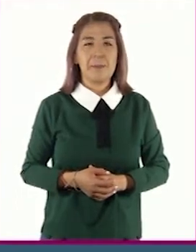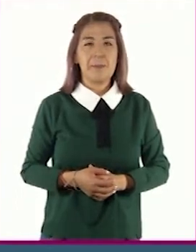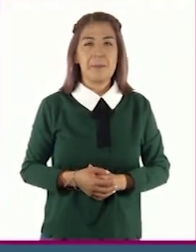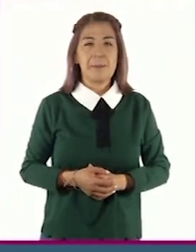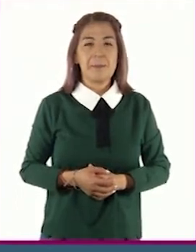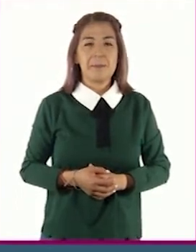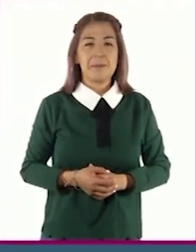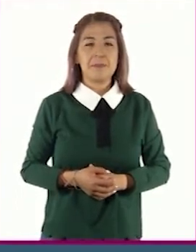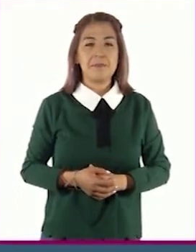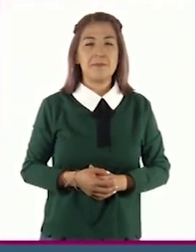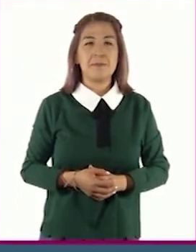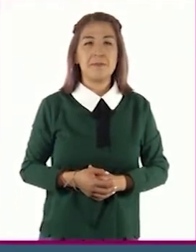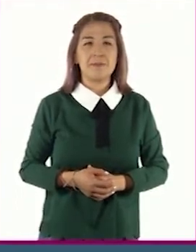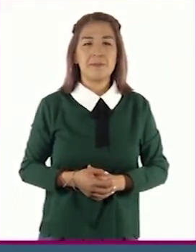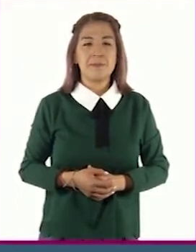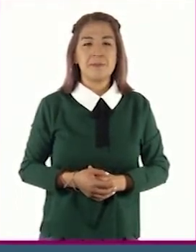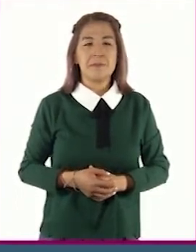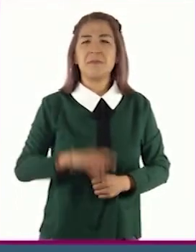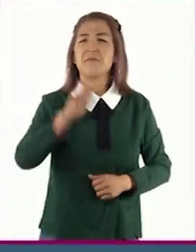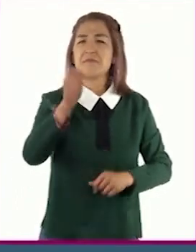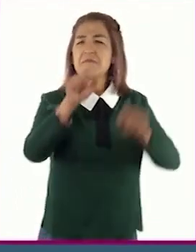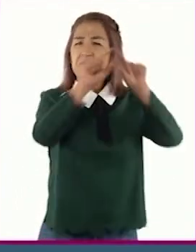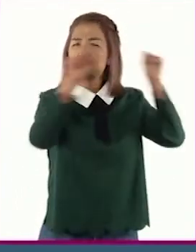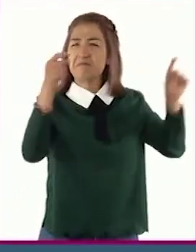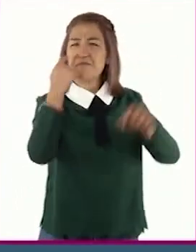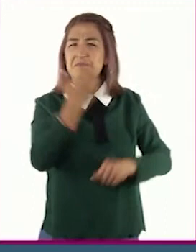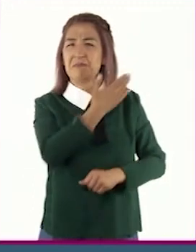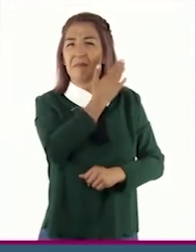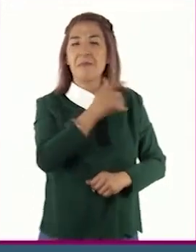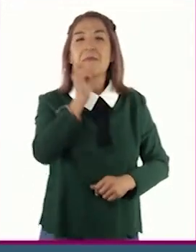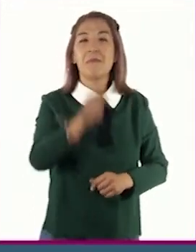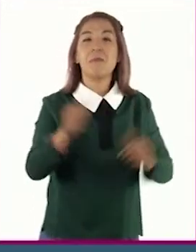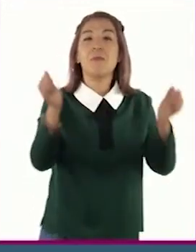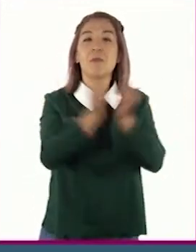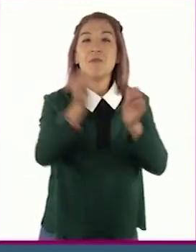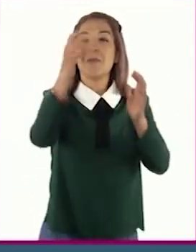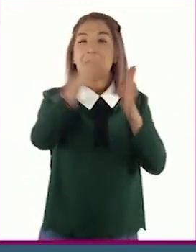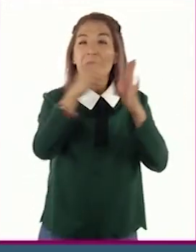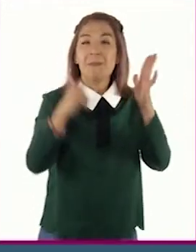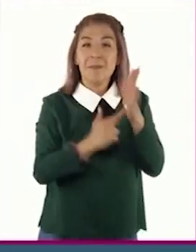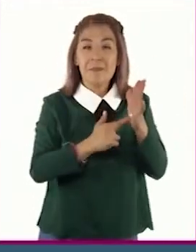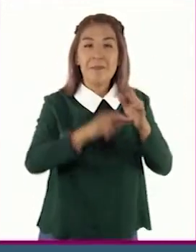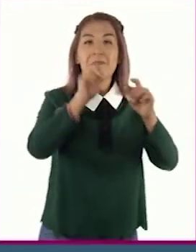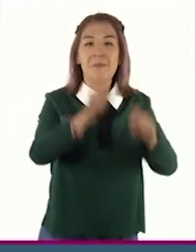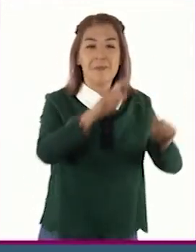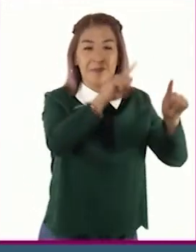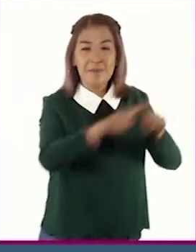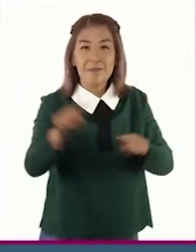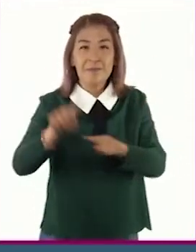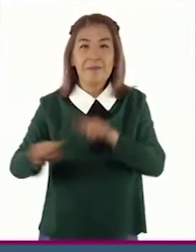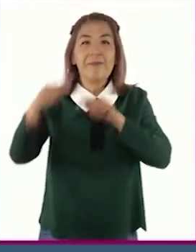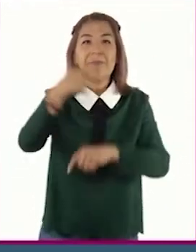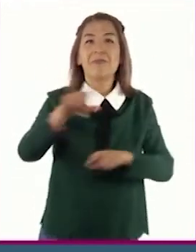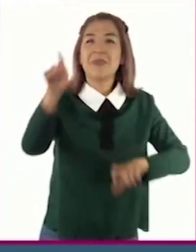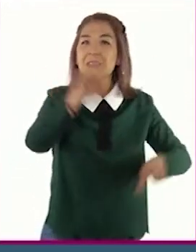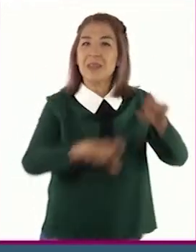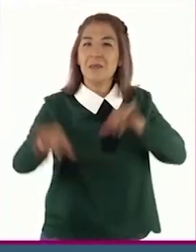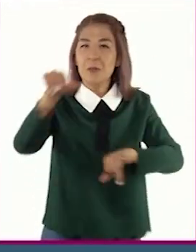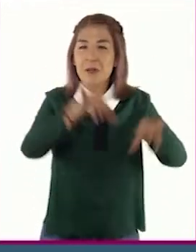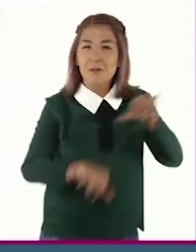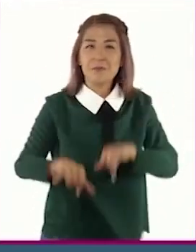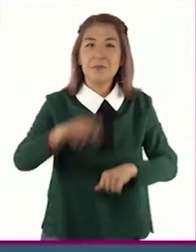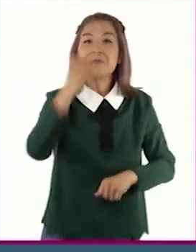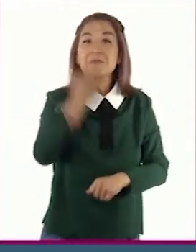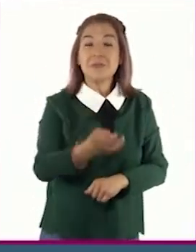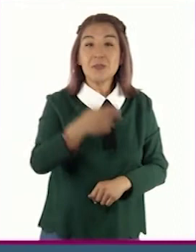La nomenclatura química es un conjunto de reglas que permiten nombrar correctamente a los diferentes compuestos, de acuerdo